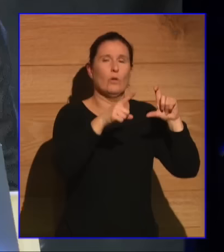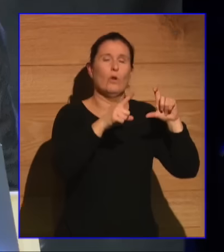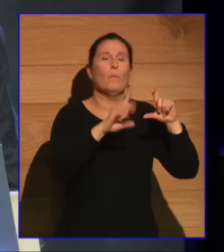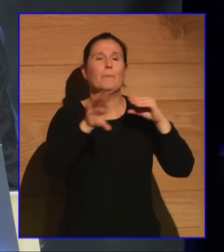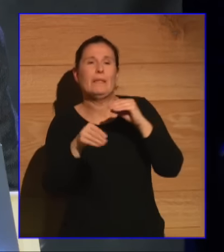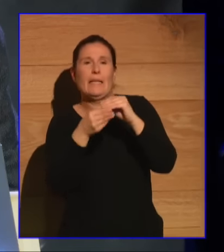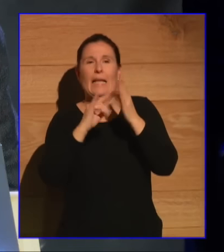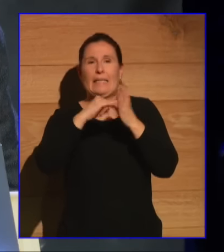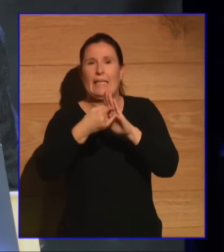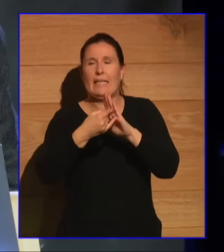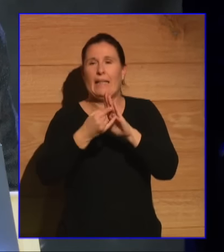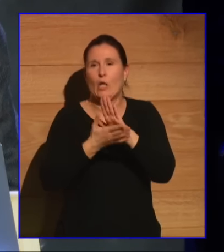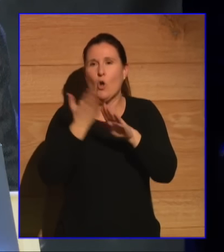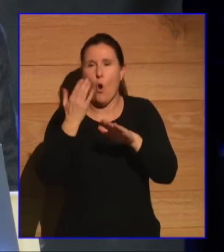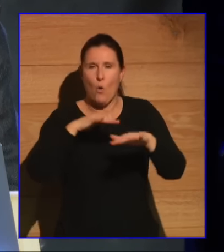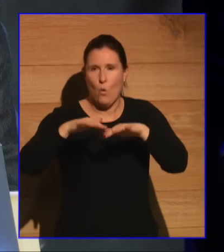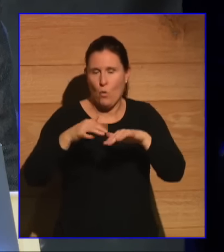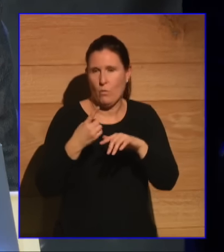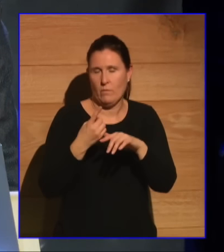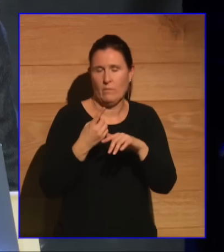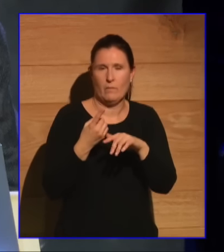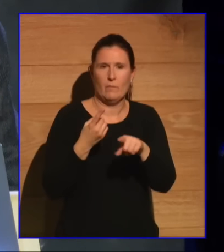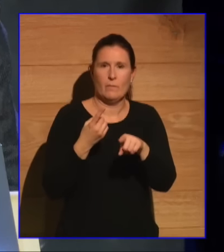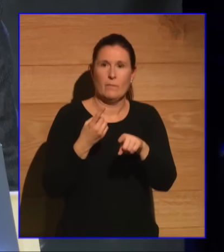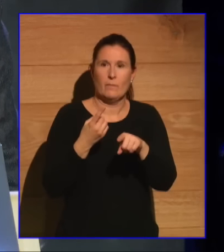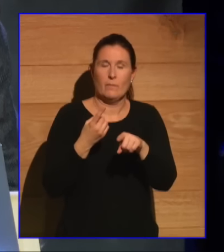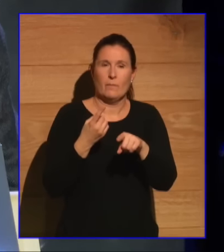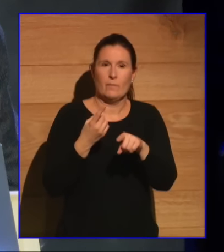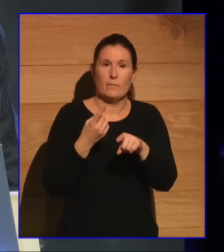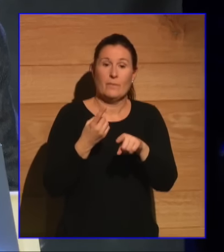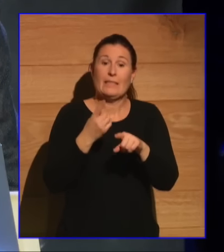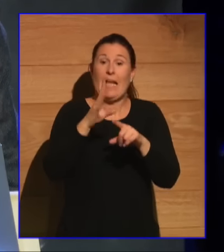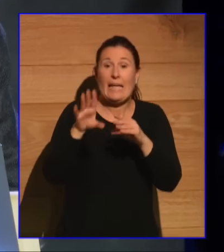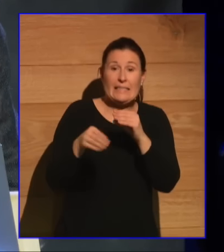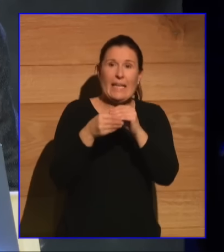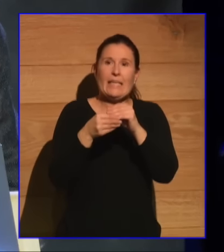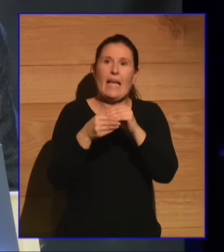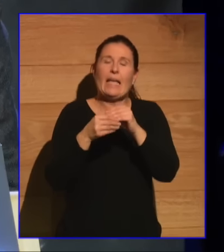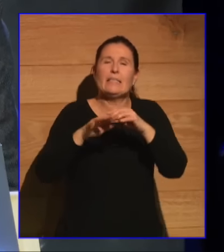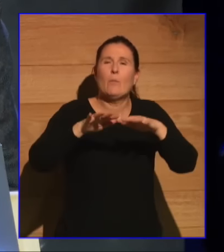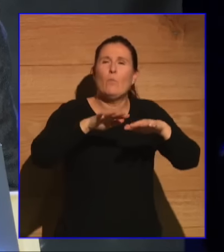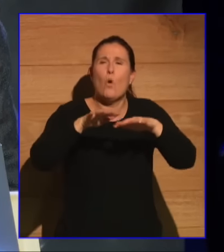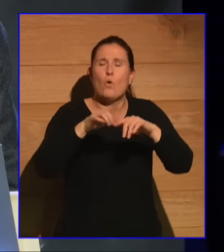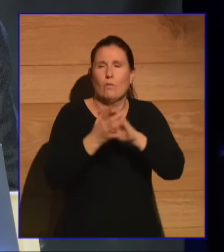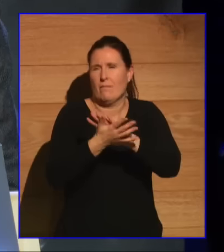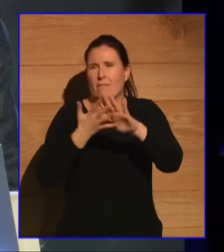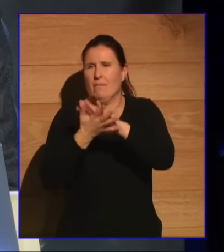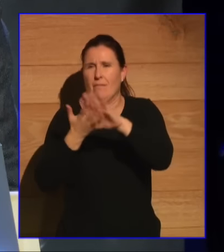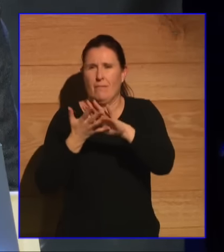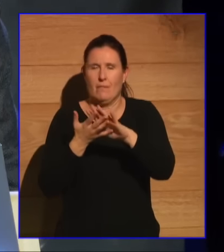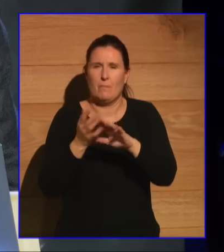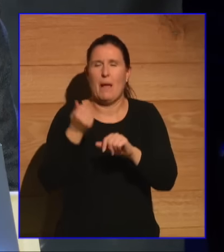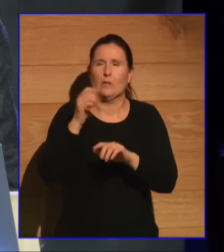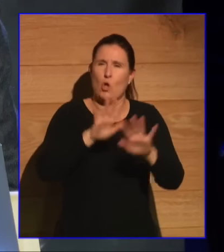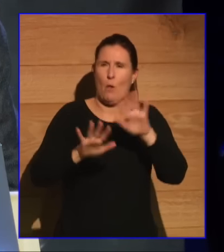razones fáciles de deducir, en las que se podía añadir ese pequeño blur de movimiento a movimientos rápidos y complejos,